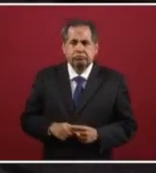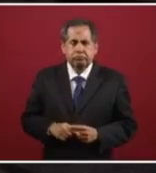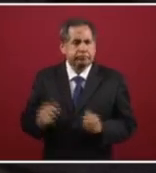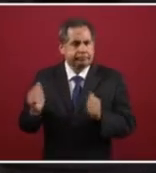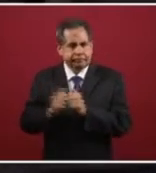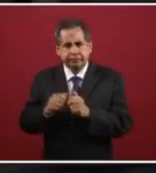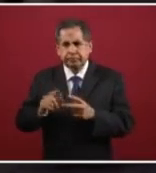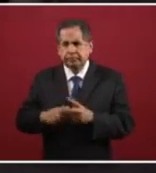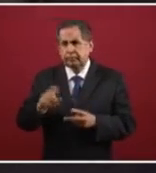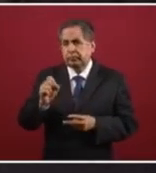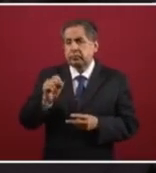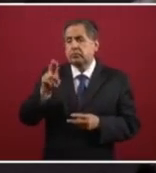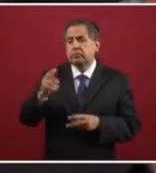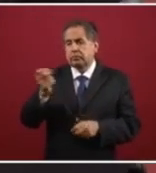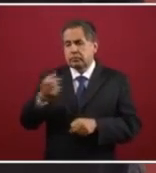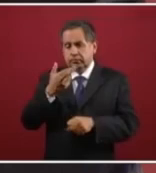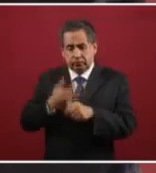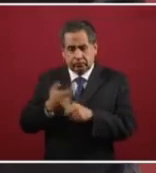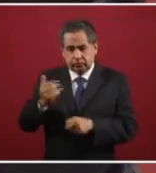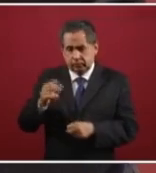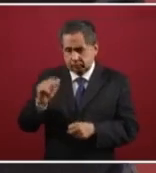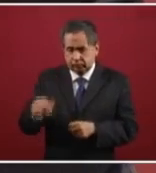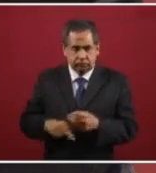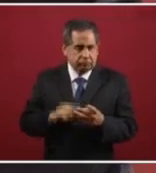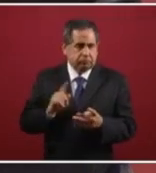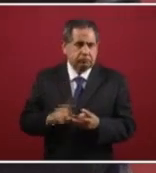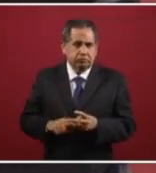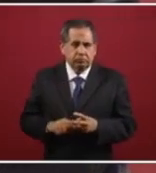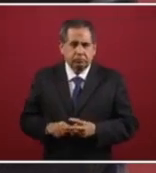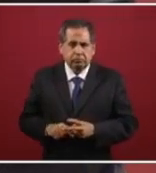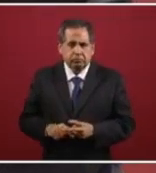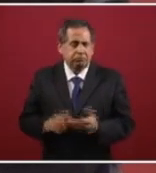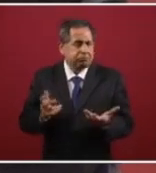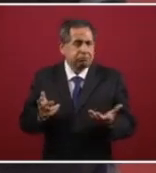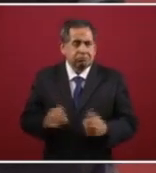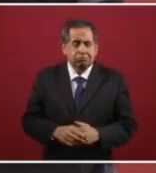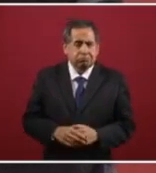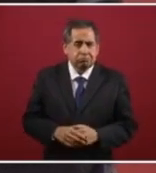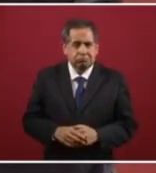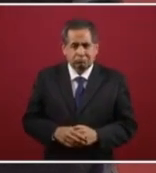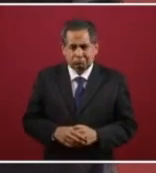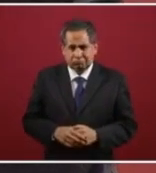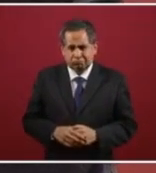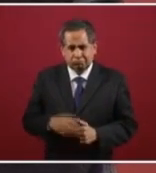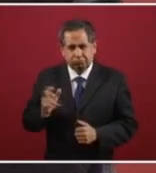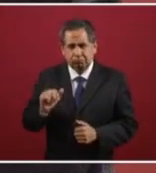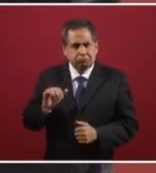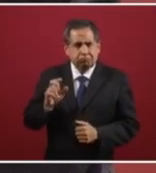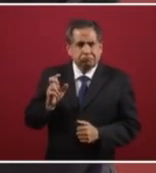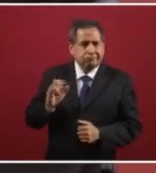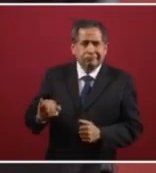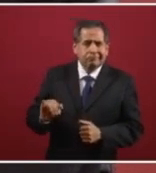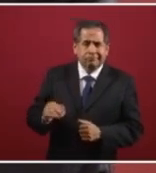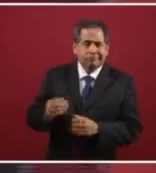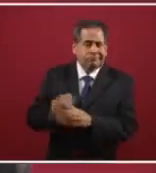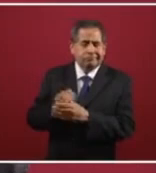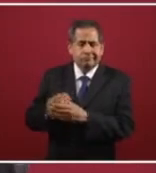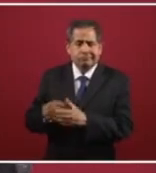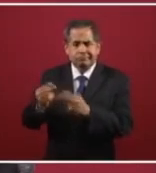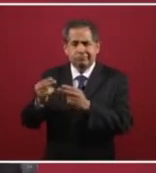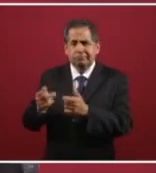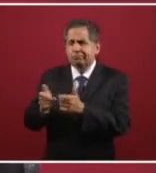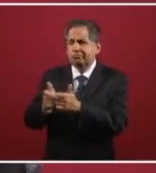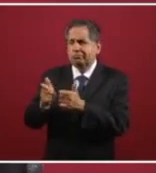con subsecretarios de Hacienda. Pues es un asunto también de